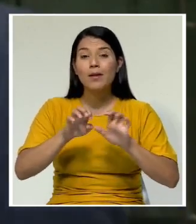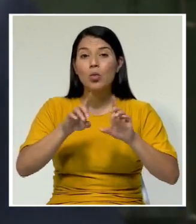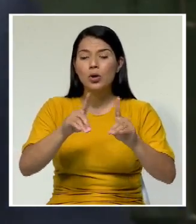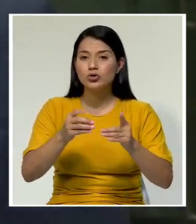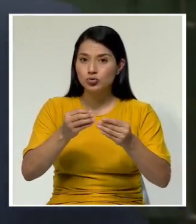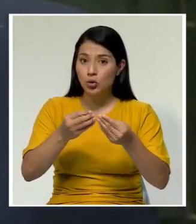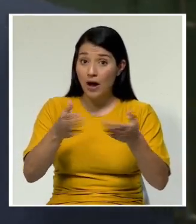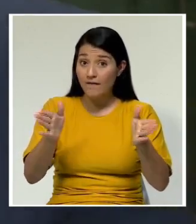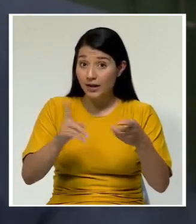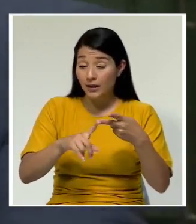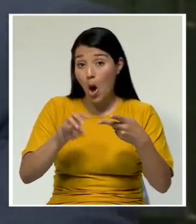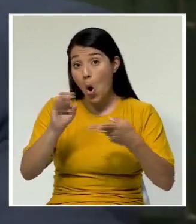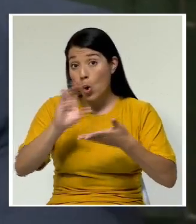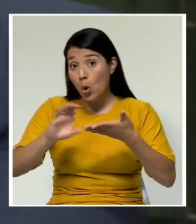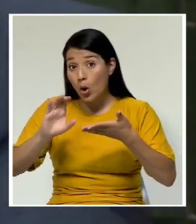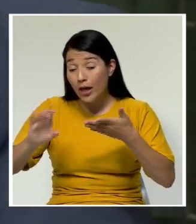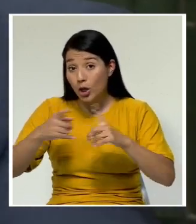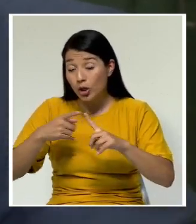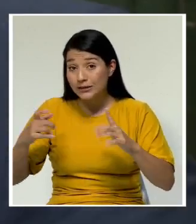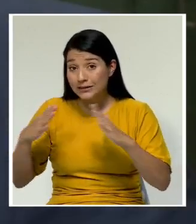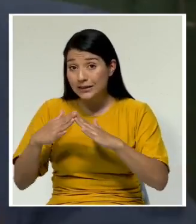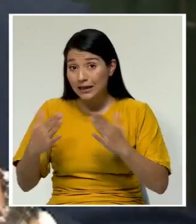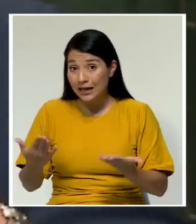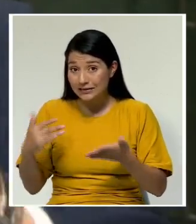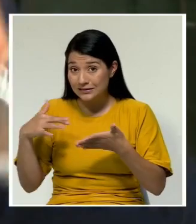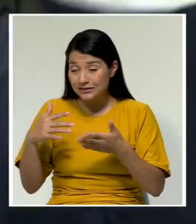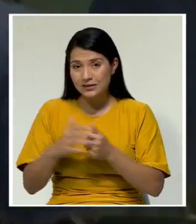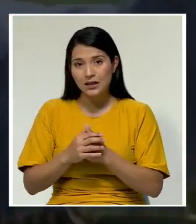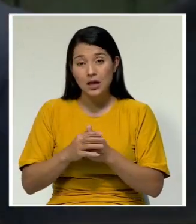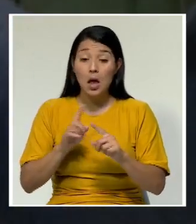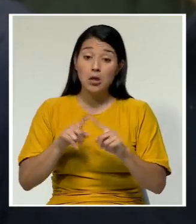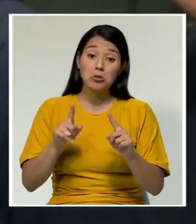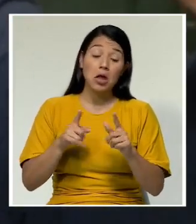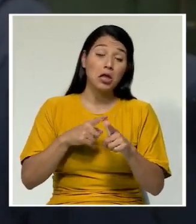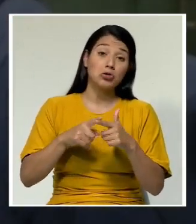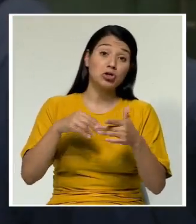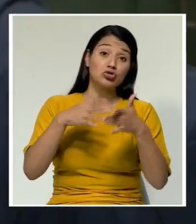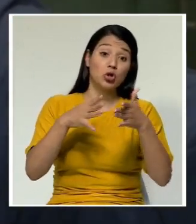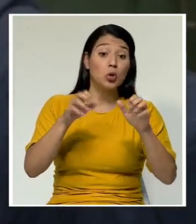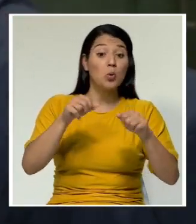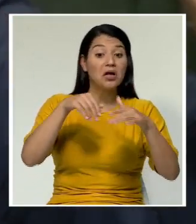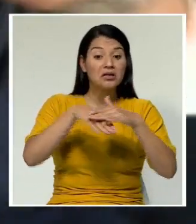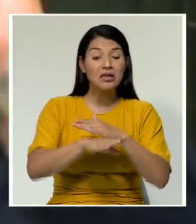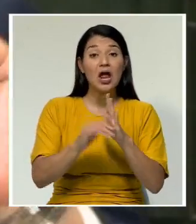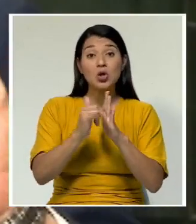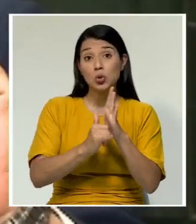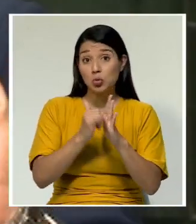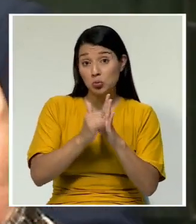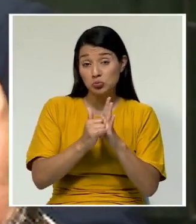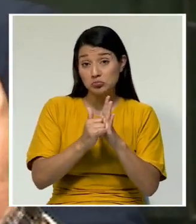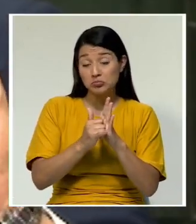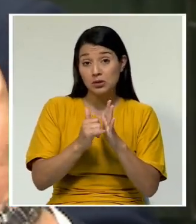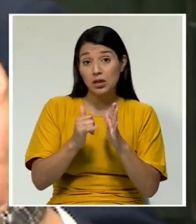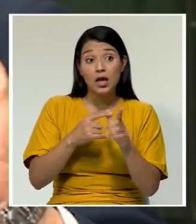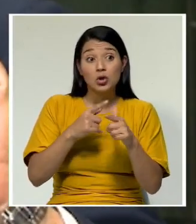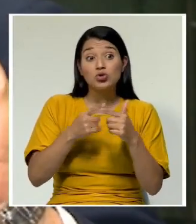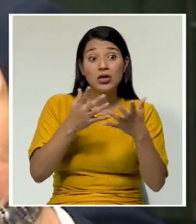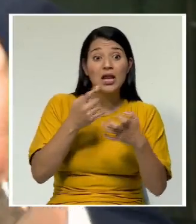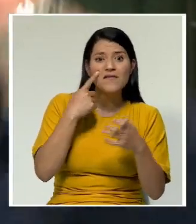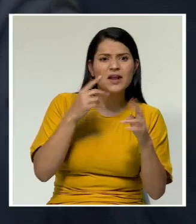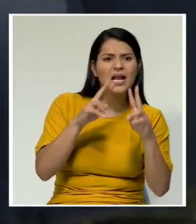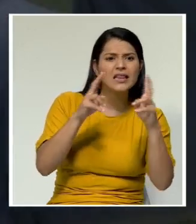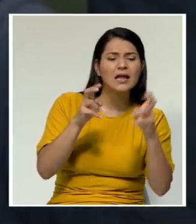en 6º grado, con los cuales son evaluados en el programa de educación abierta o de secundaria, a distancia. Y